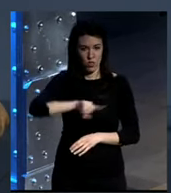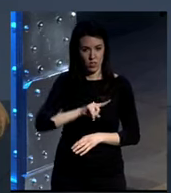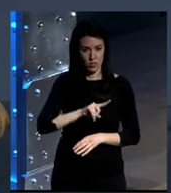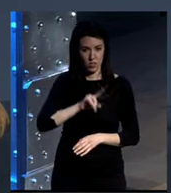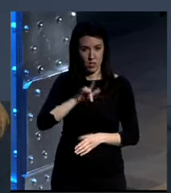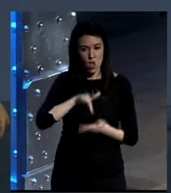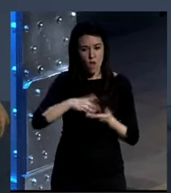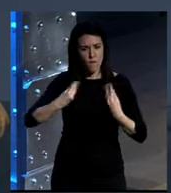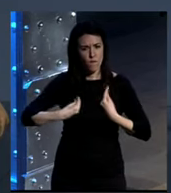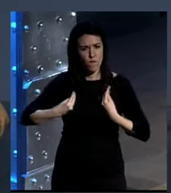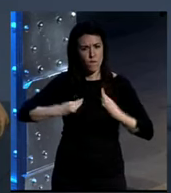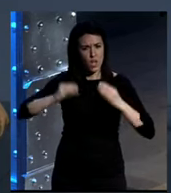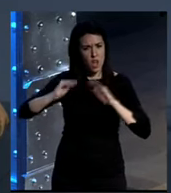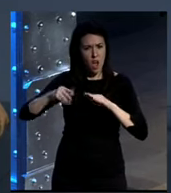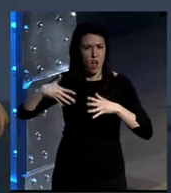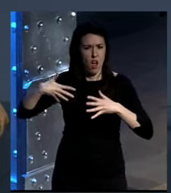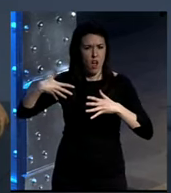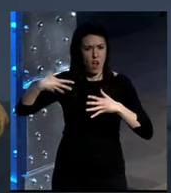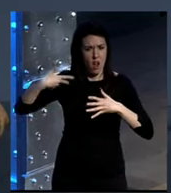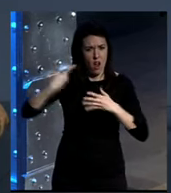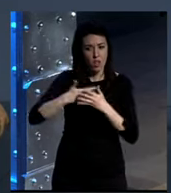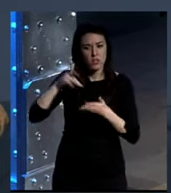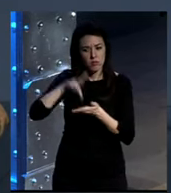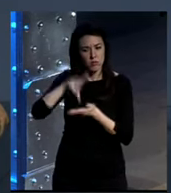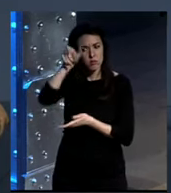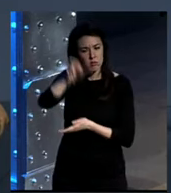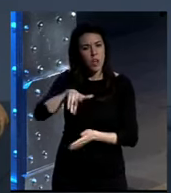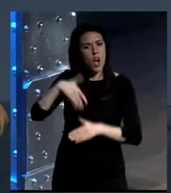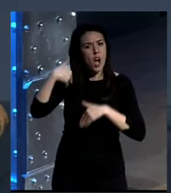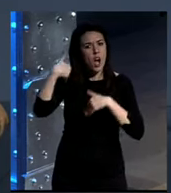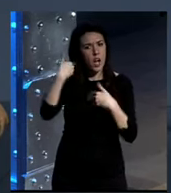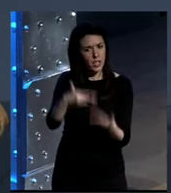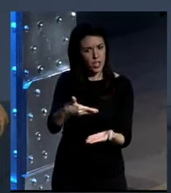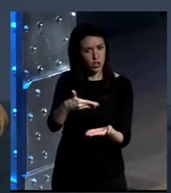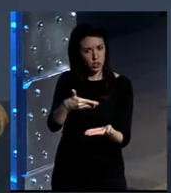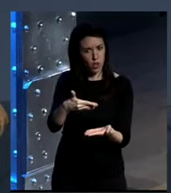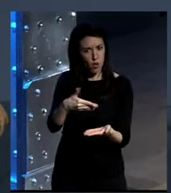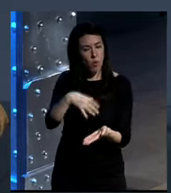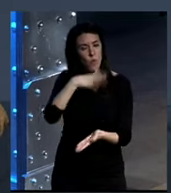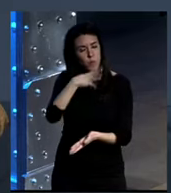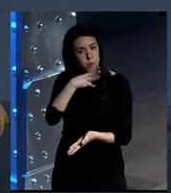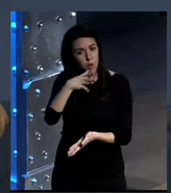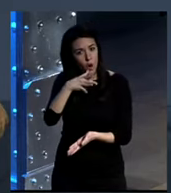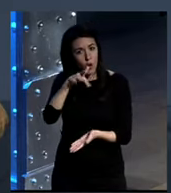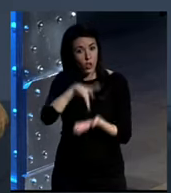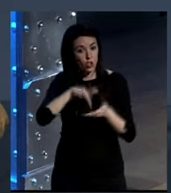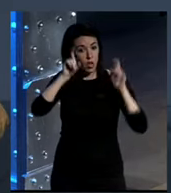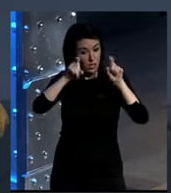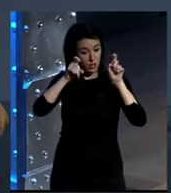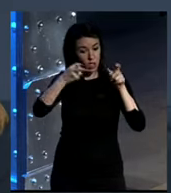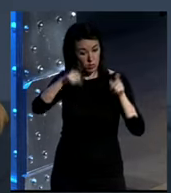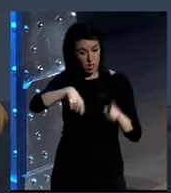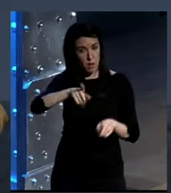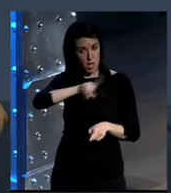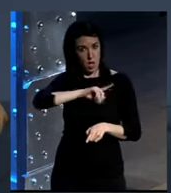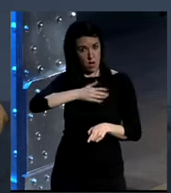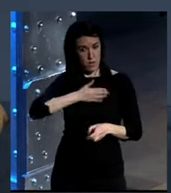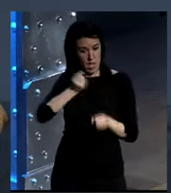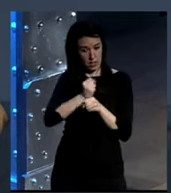Durante toda su vida, Sebastián fue generoso, enseñando, entre ellos a mí ya en el propio